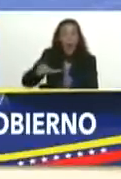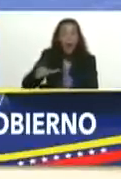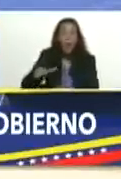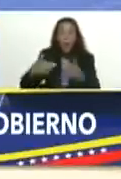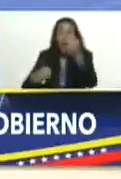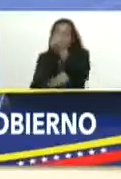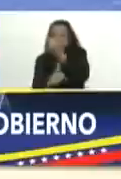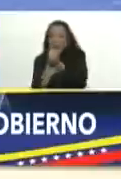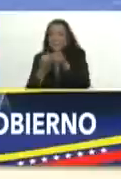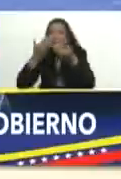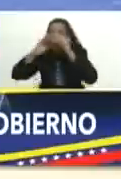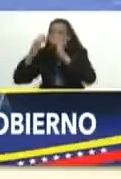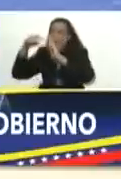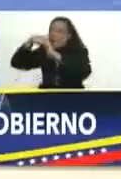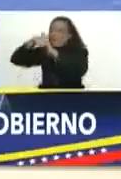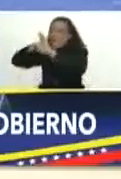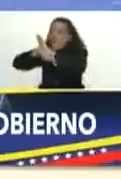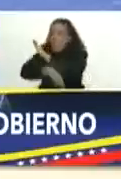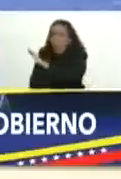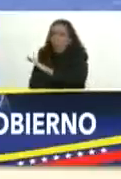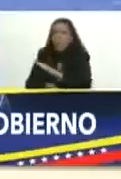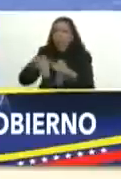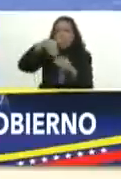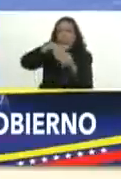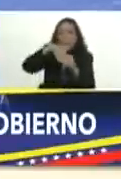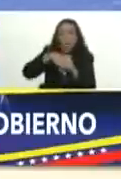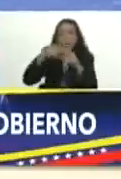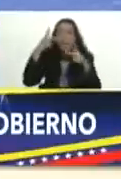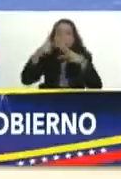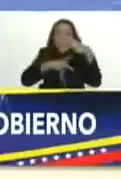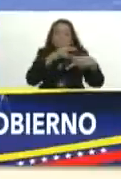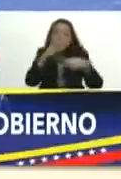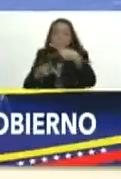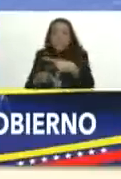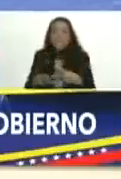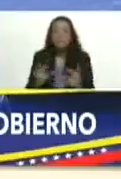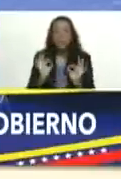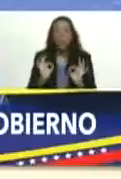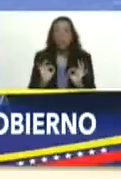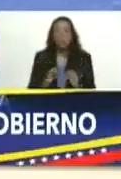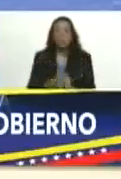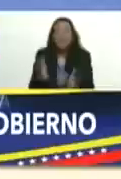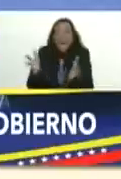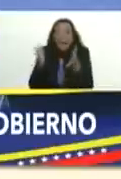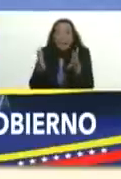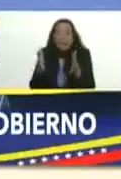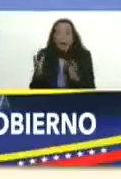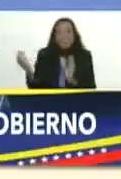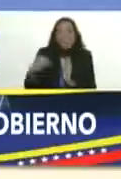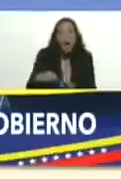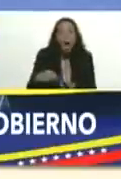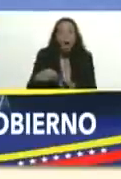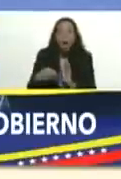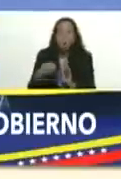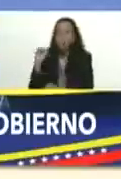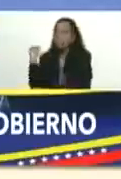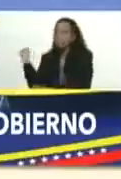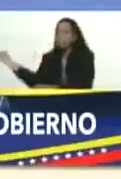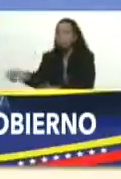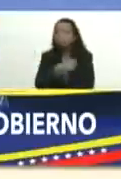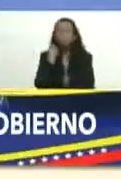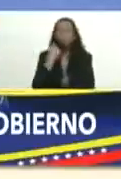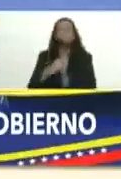bases para ir a los certámenes electorales, a los procesos electorales y ganar por goleada muchas